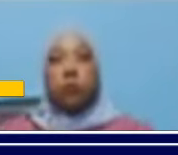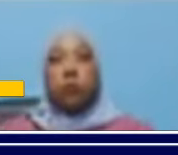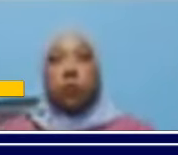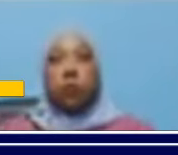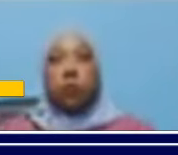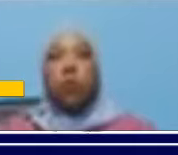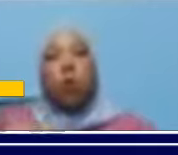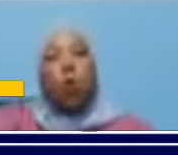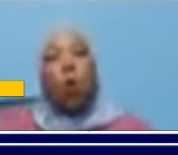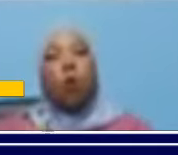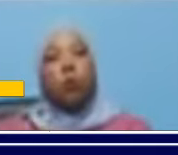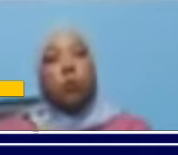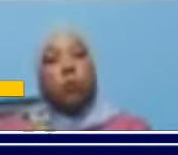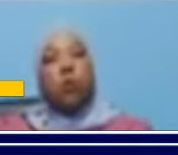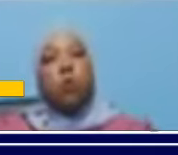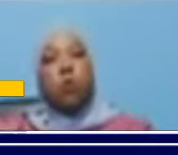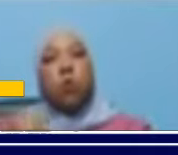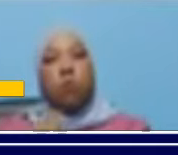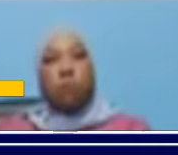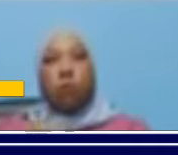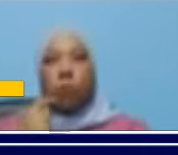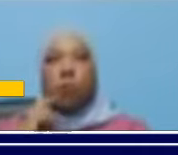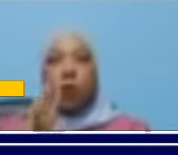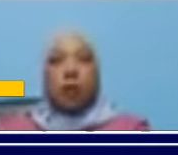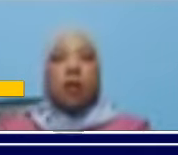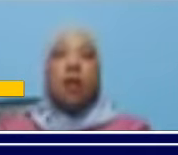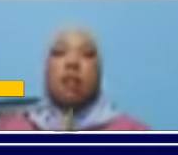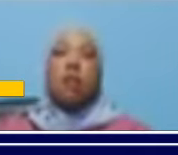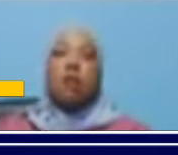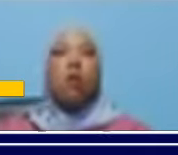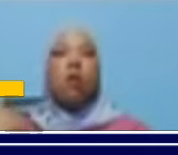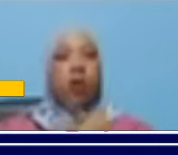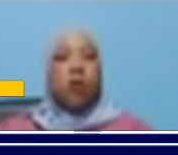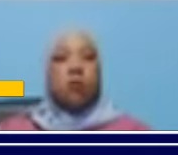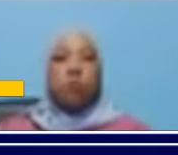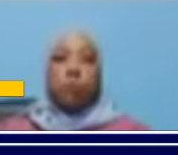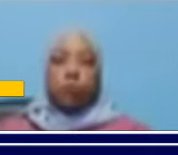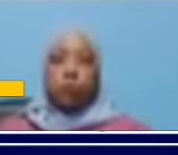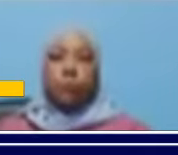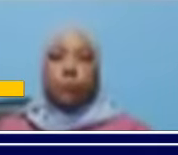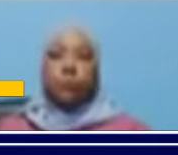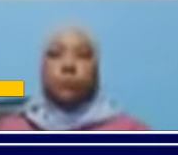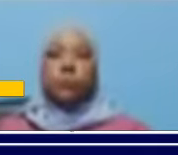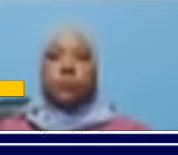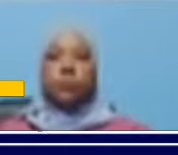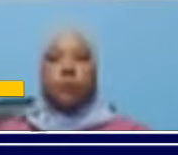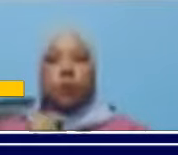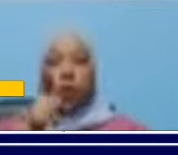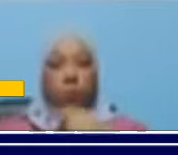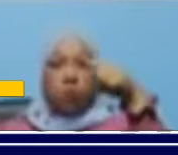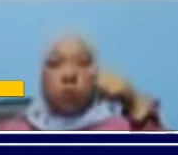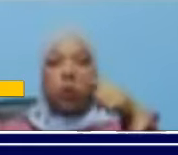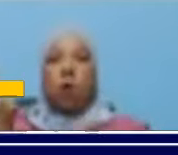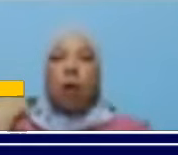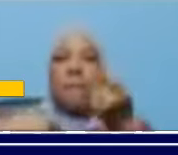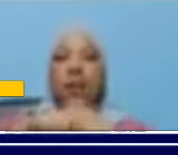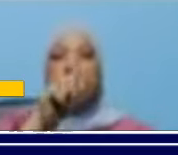y hoy por hoy pudiéramos decir ya a esta altura que mitad